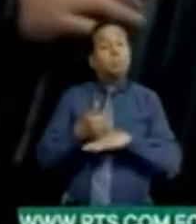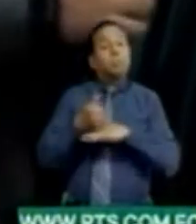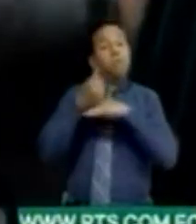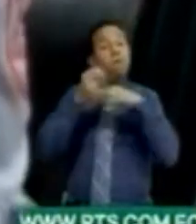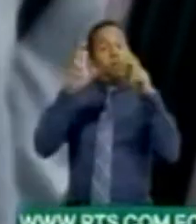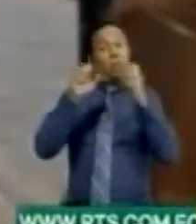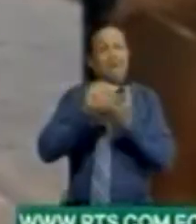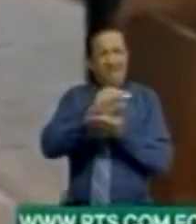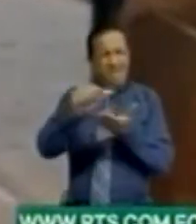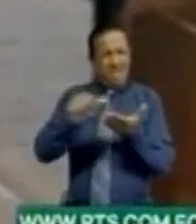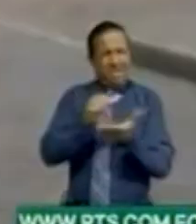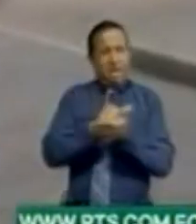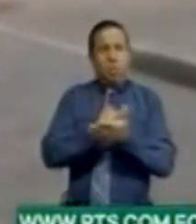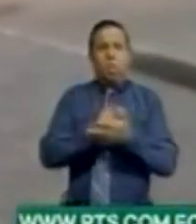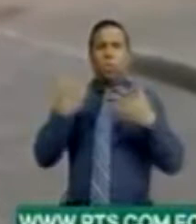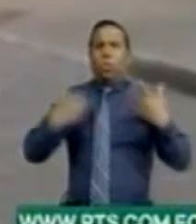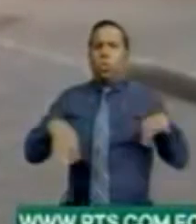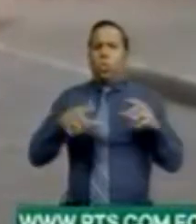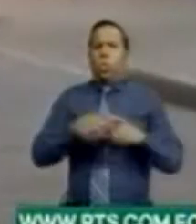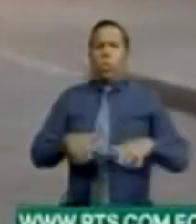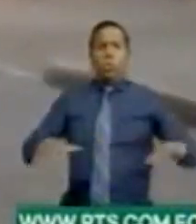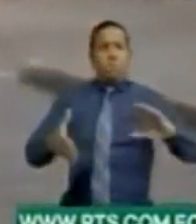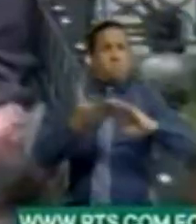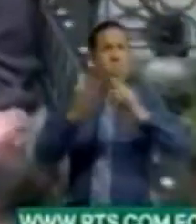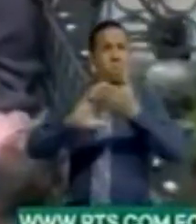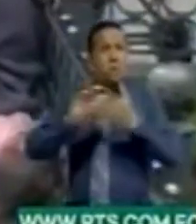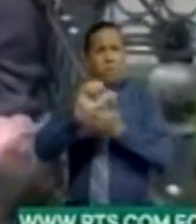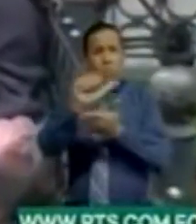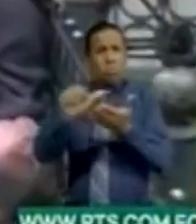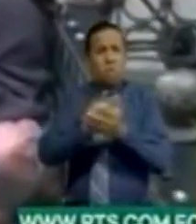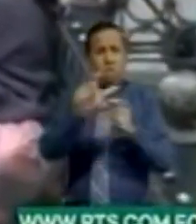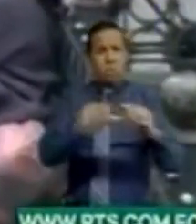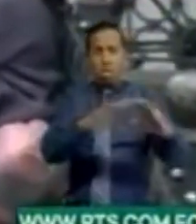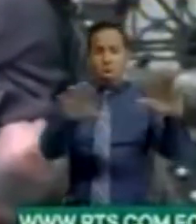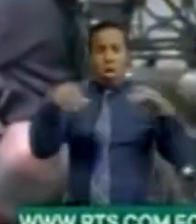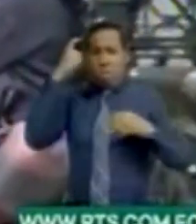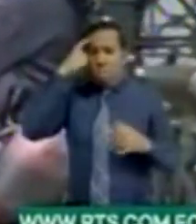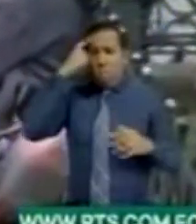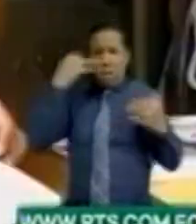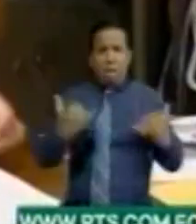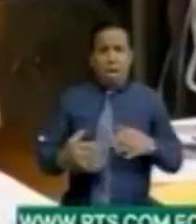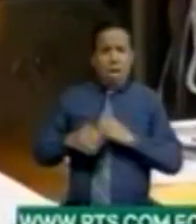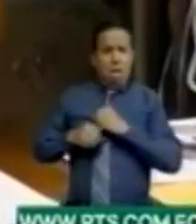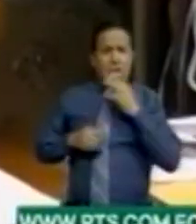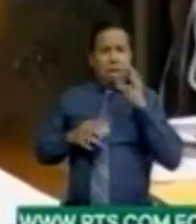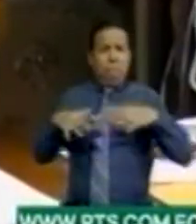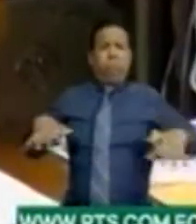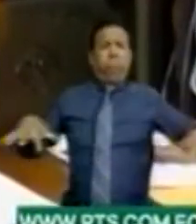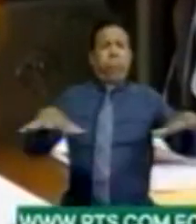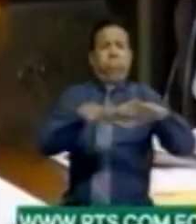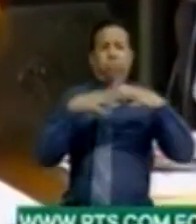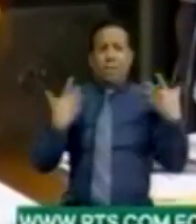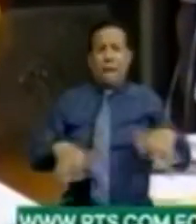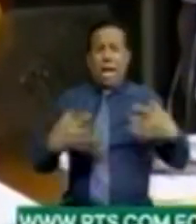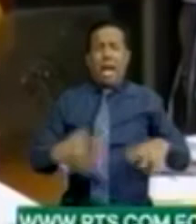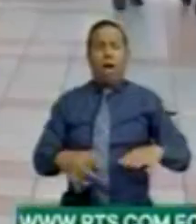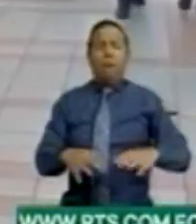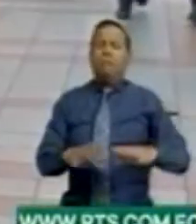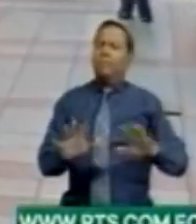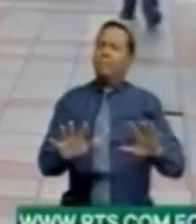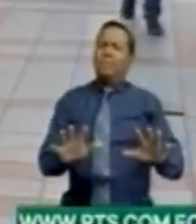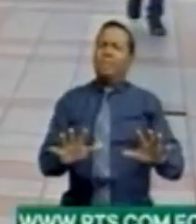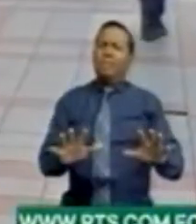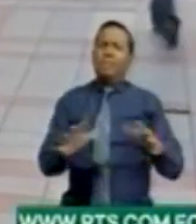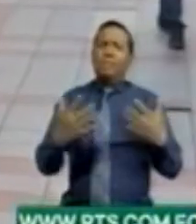provincia de Azuay, ocasionó una alarma en la comunidad azuaya que pensó en la llegada del coronavirus a esta urbe. Pese a que los exámenes dieron negativos, se